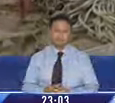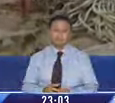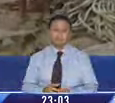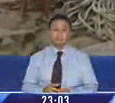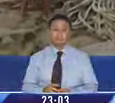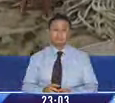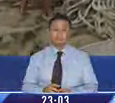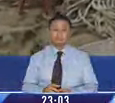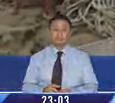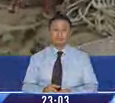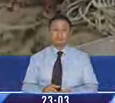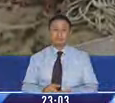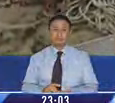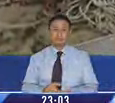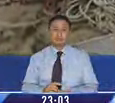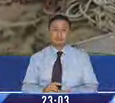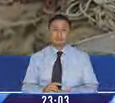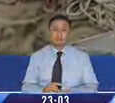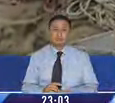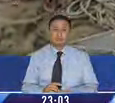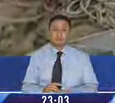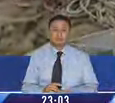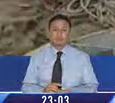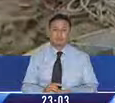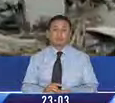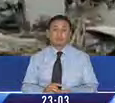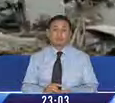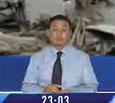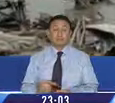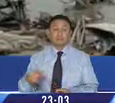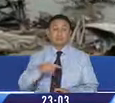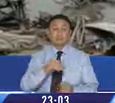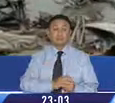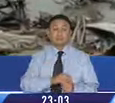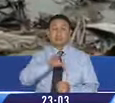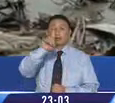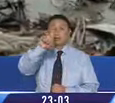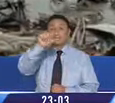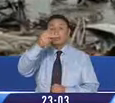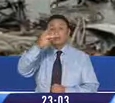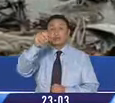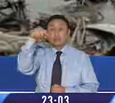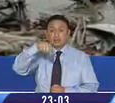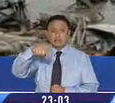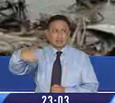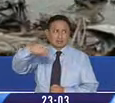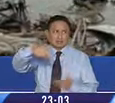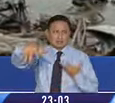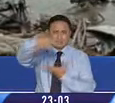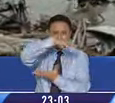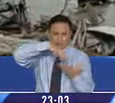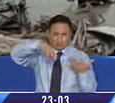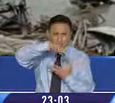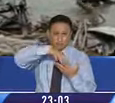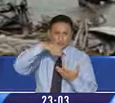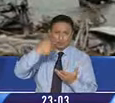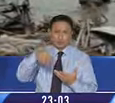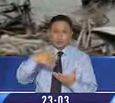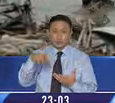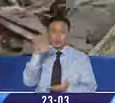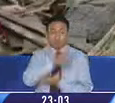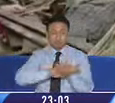El paso del ciclón Sitran por Dhaka, capital de Bangladesh, dejó muerte y destrucción a su paso. El